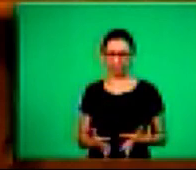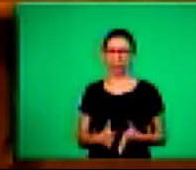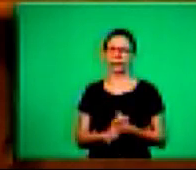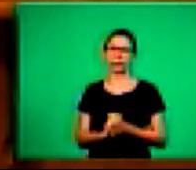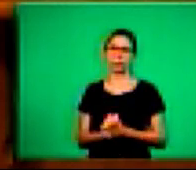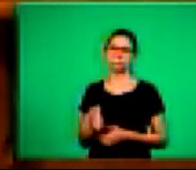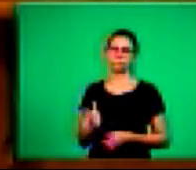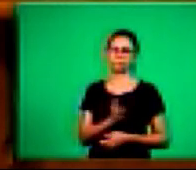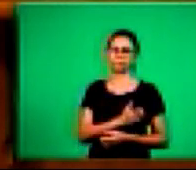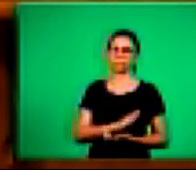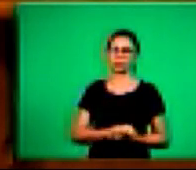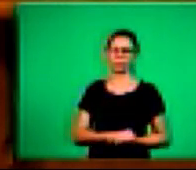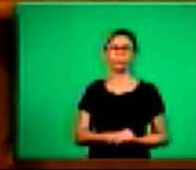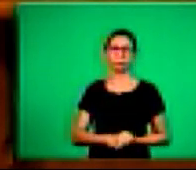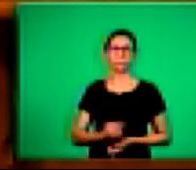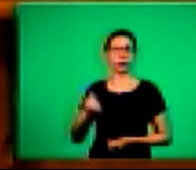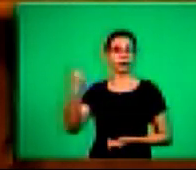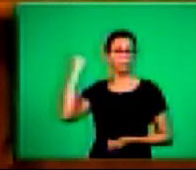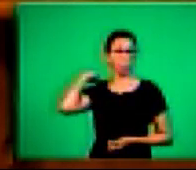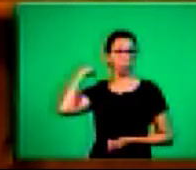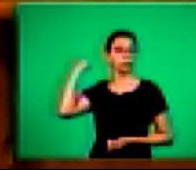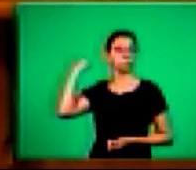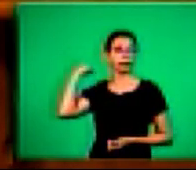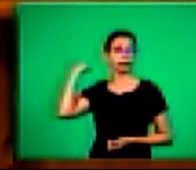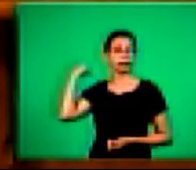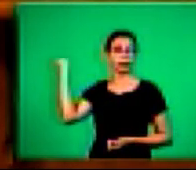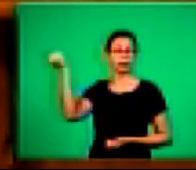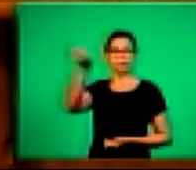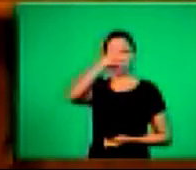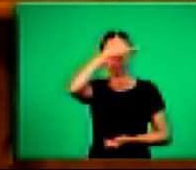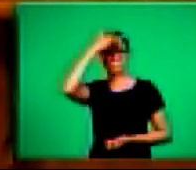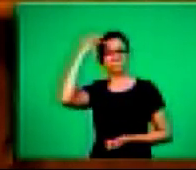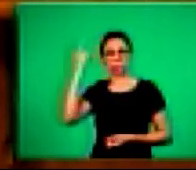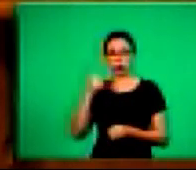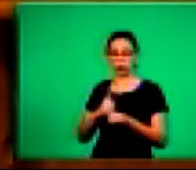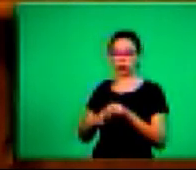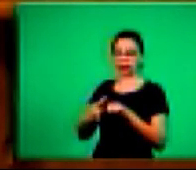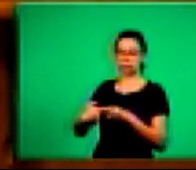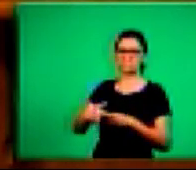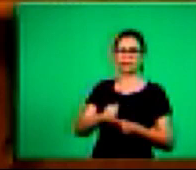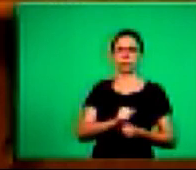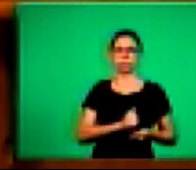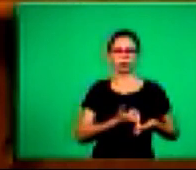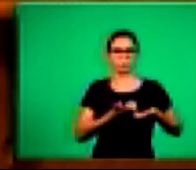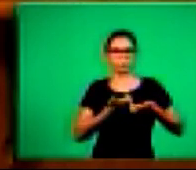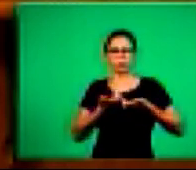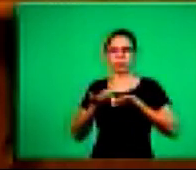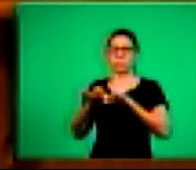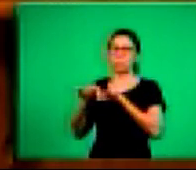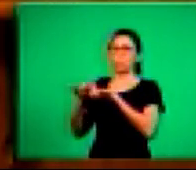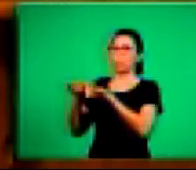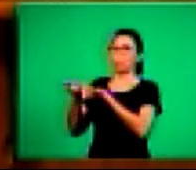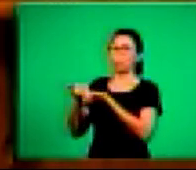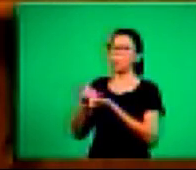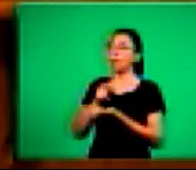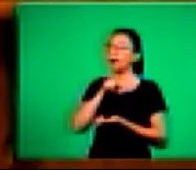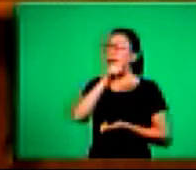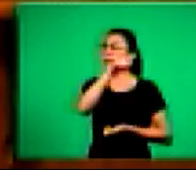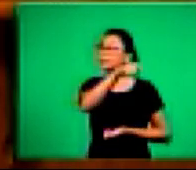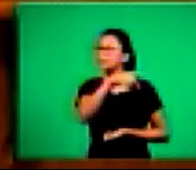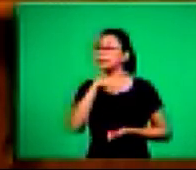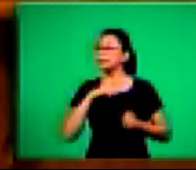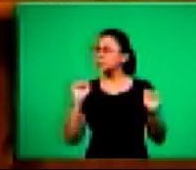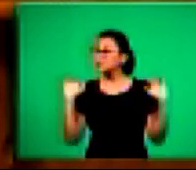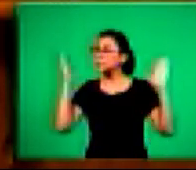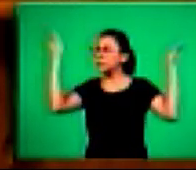que aquellos que estaban allí allí yendo hacia el casal hacia él hacia el matrimonio al casamiento andaban por la ciudad y todo el mundo los miraba y les